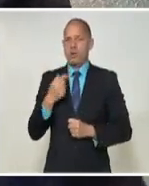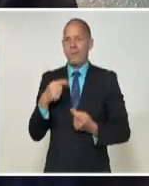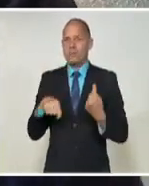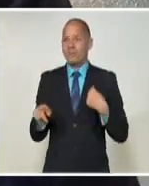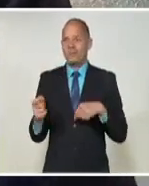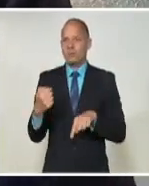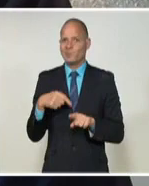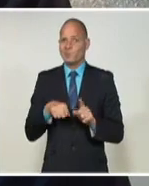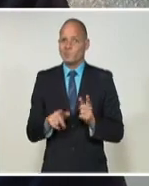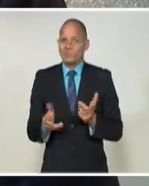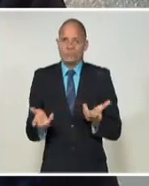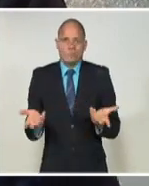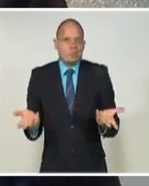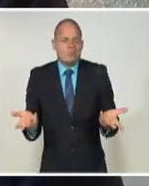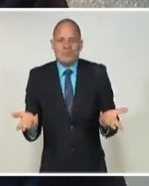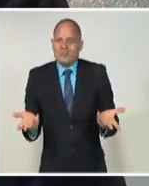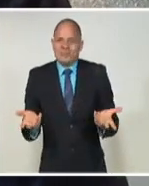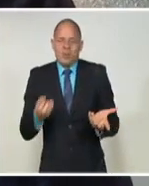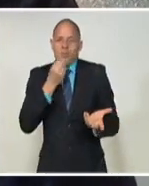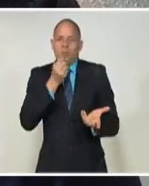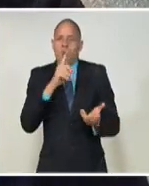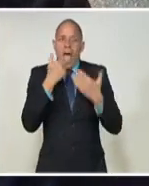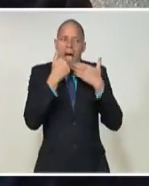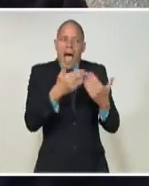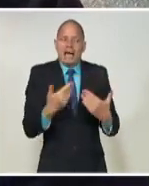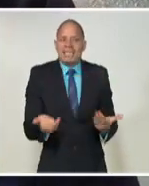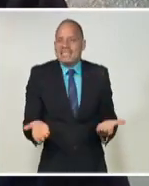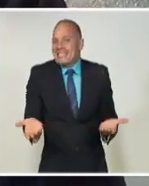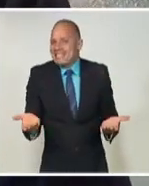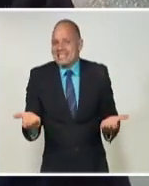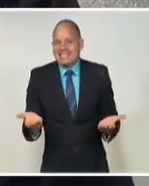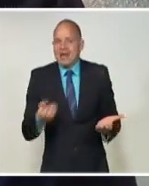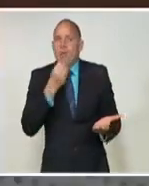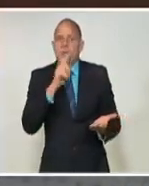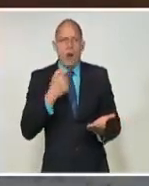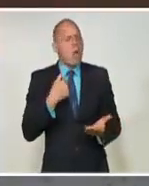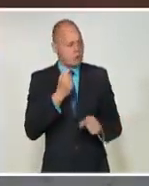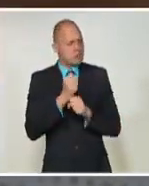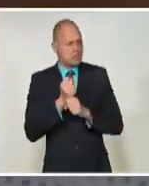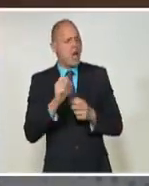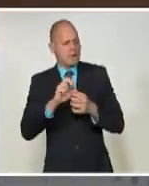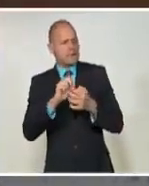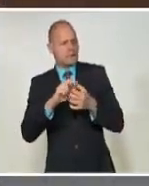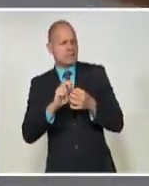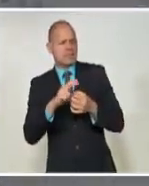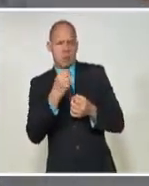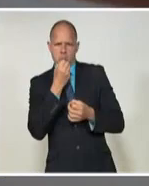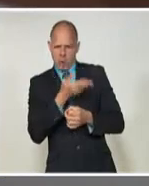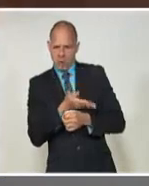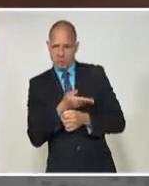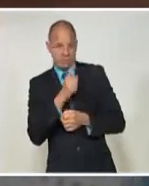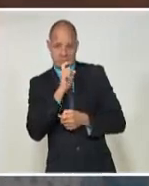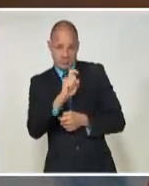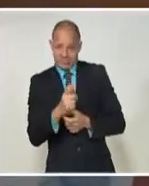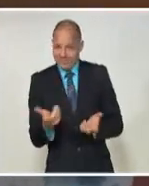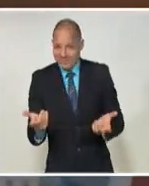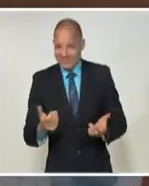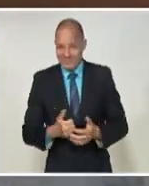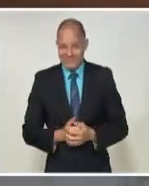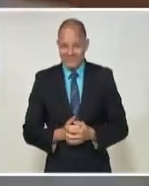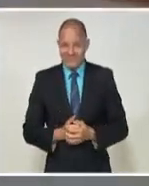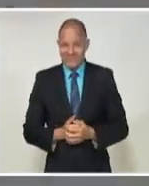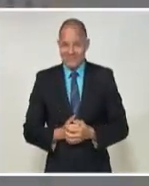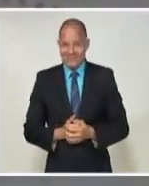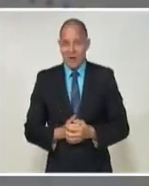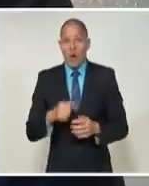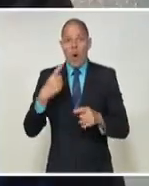qué punto tú puedes ocultarle a tu esposa la labor que tú realizas, ¿no? Hasta qué punto tú puedes hacer que eso no llegue a